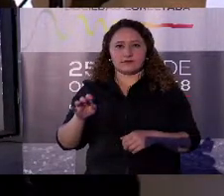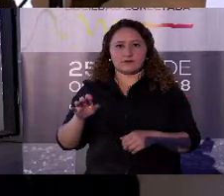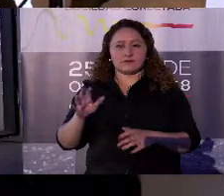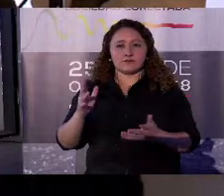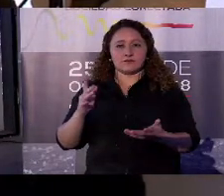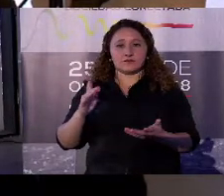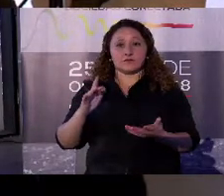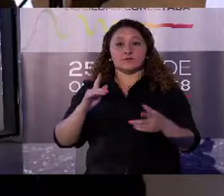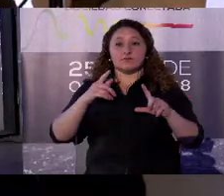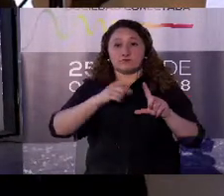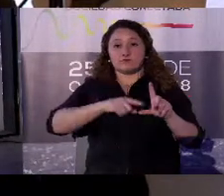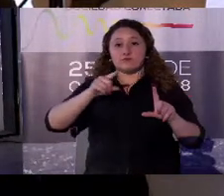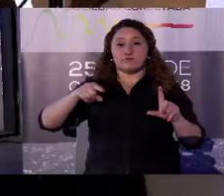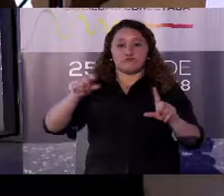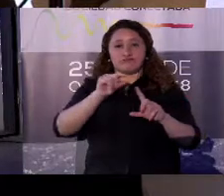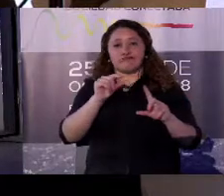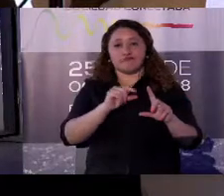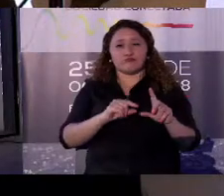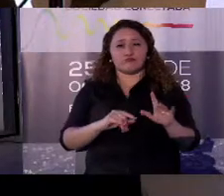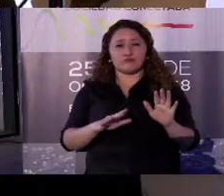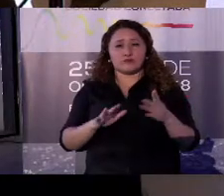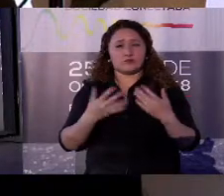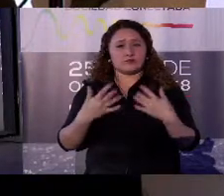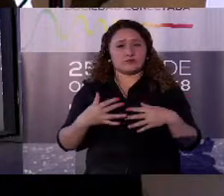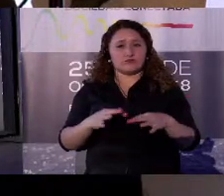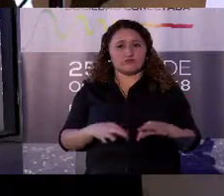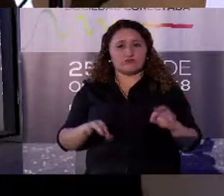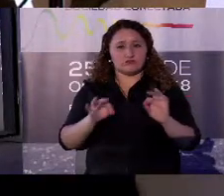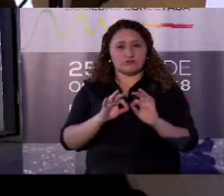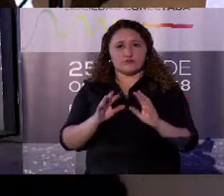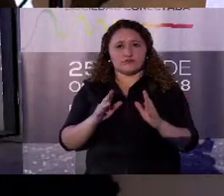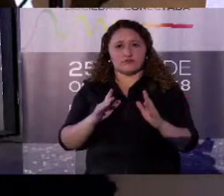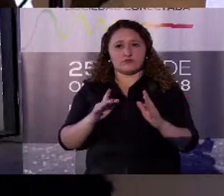39. Esa banda es muy importante, según nuestra opinión.